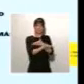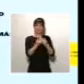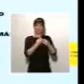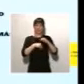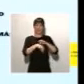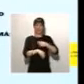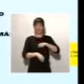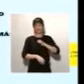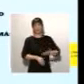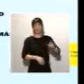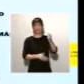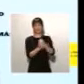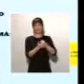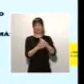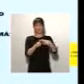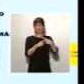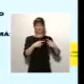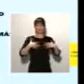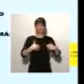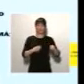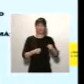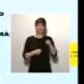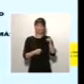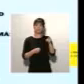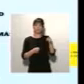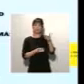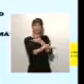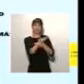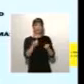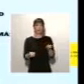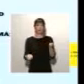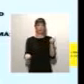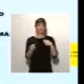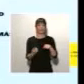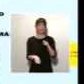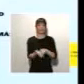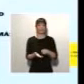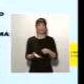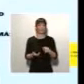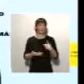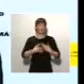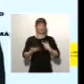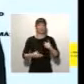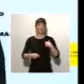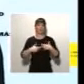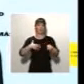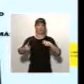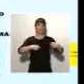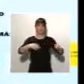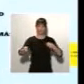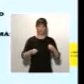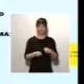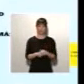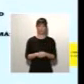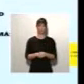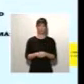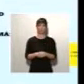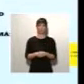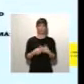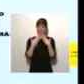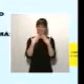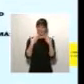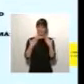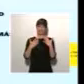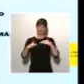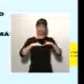Medicamento y Productos Sanitarios, ponerlos en el mercado muy rápido. Esto lo que hace es que ahora tengamos al menos cuatro